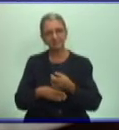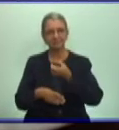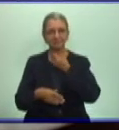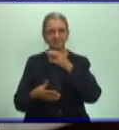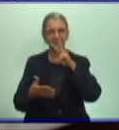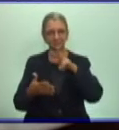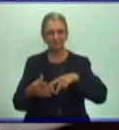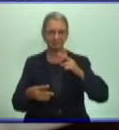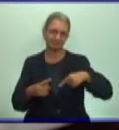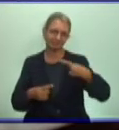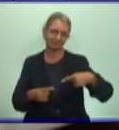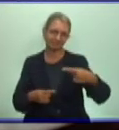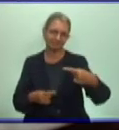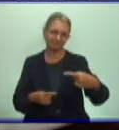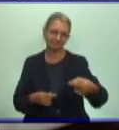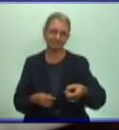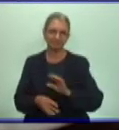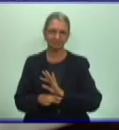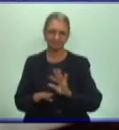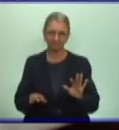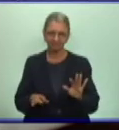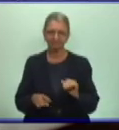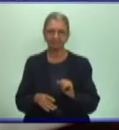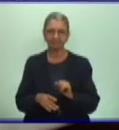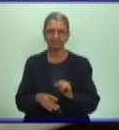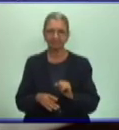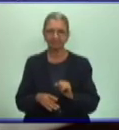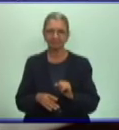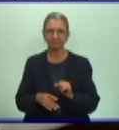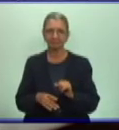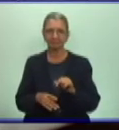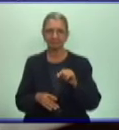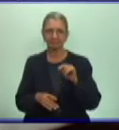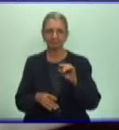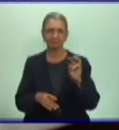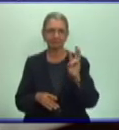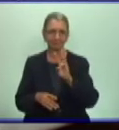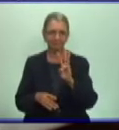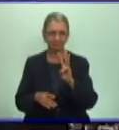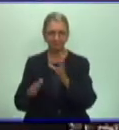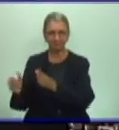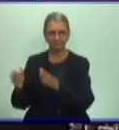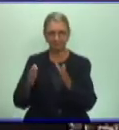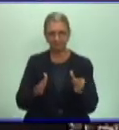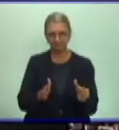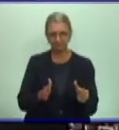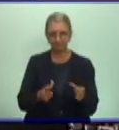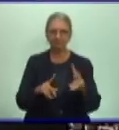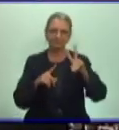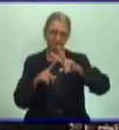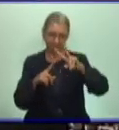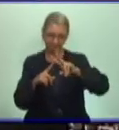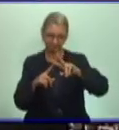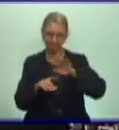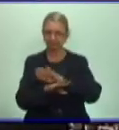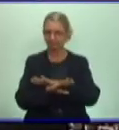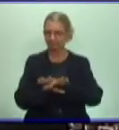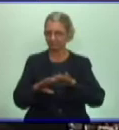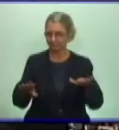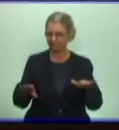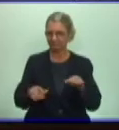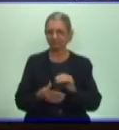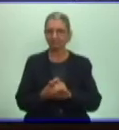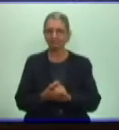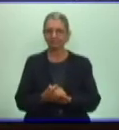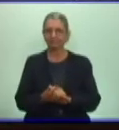evaluaciones sistemáticas. Ya. Que se evaluarán los contenidos de la tercera etapa. Las que fueron impartidas en televisión. Las que fueron impartidas por las